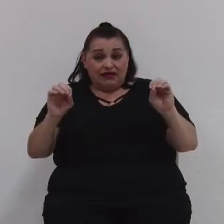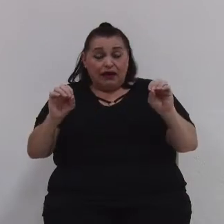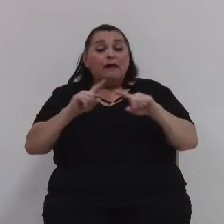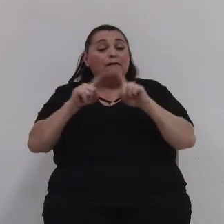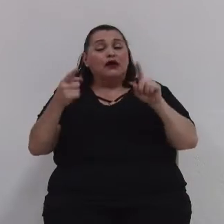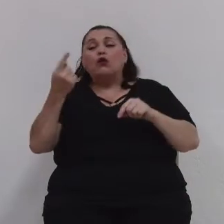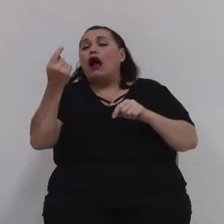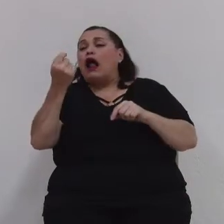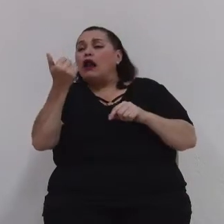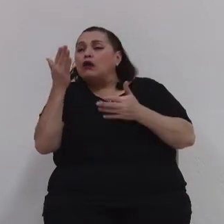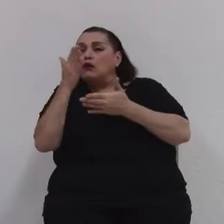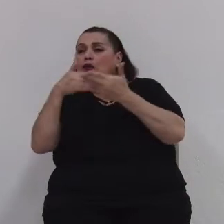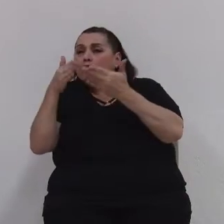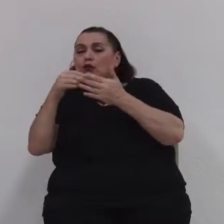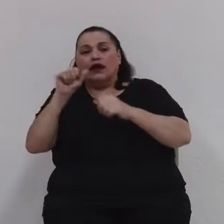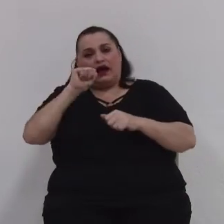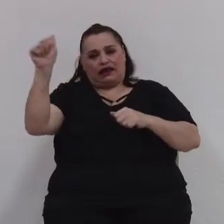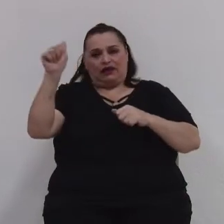pocos ganadores.